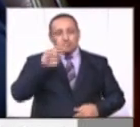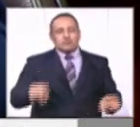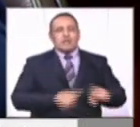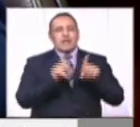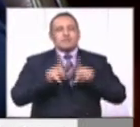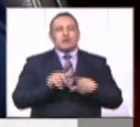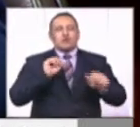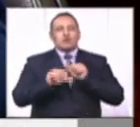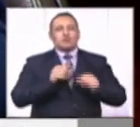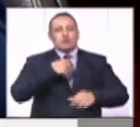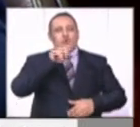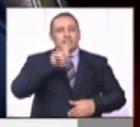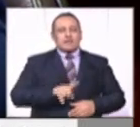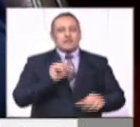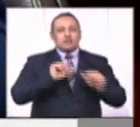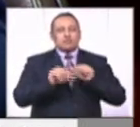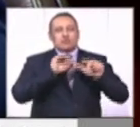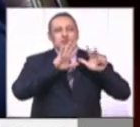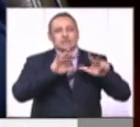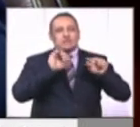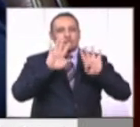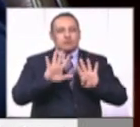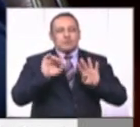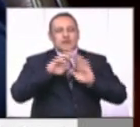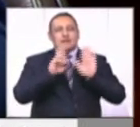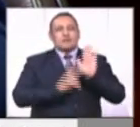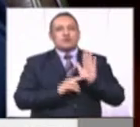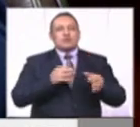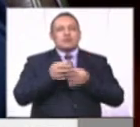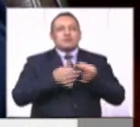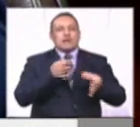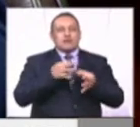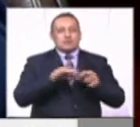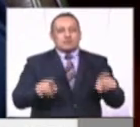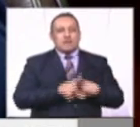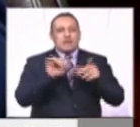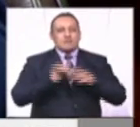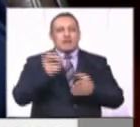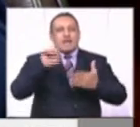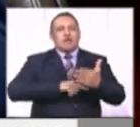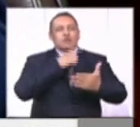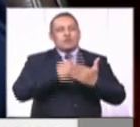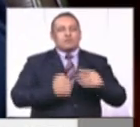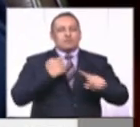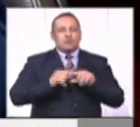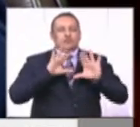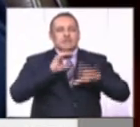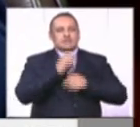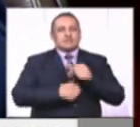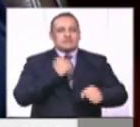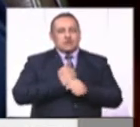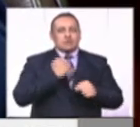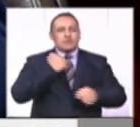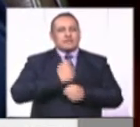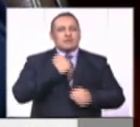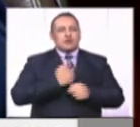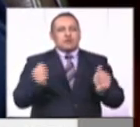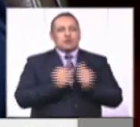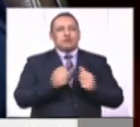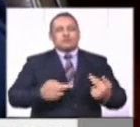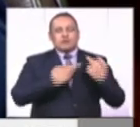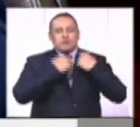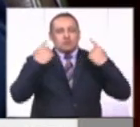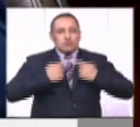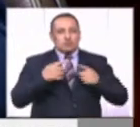y el inciso I del artículo 89 de su reglamento ha resuelto inhabilitar por 10 años para el ejercicio de la función